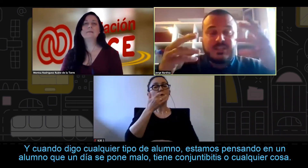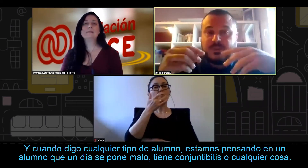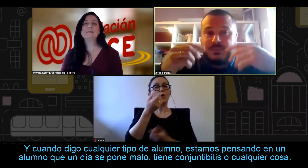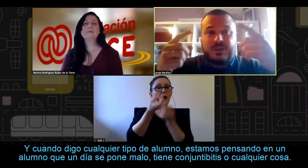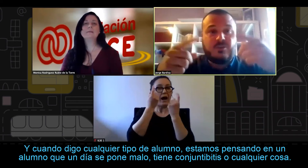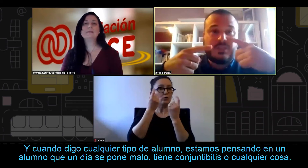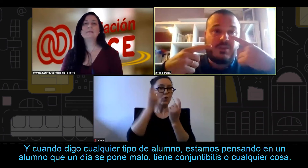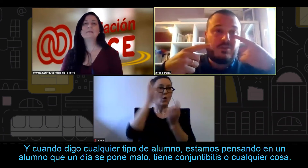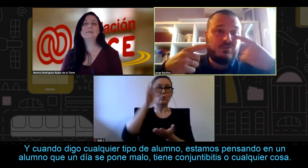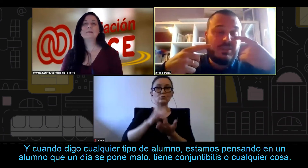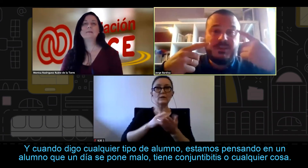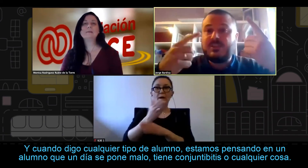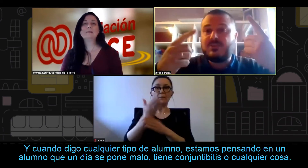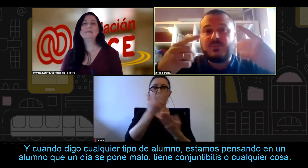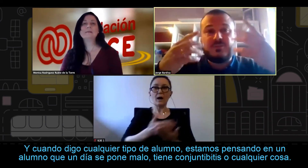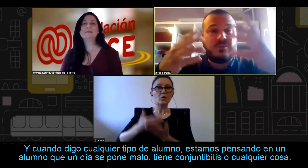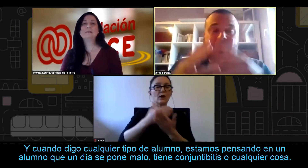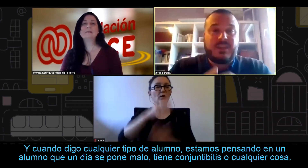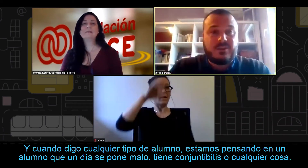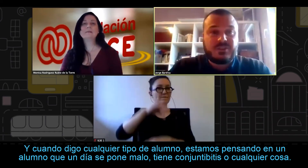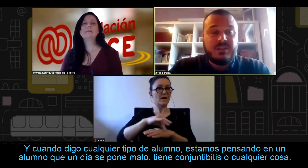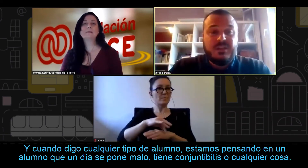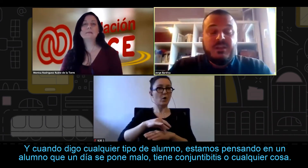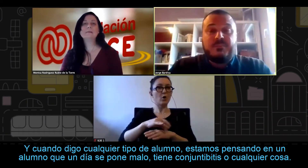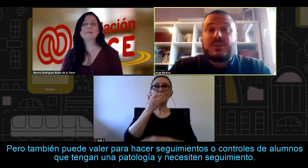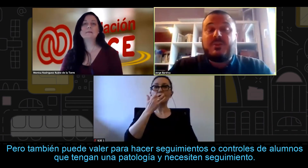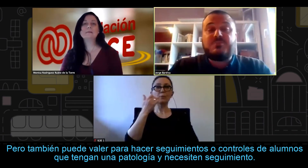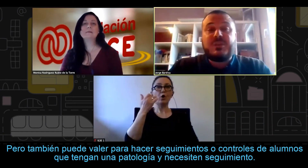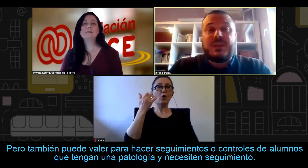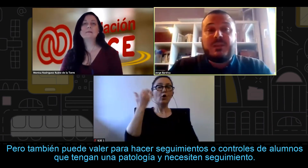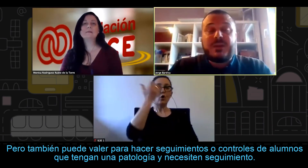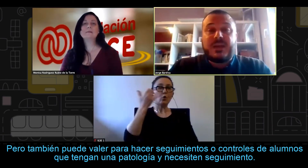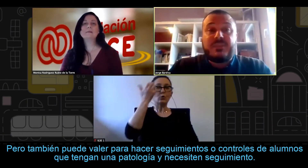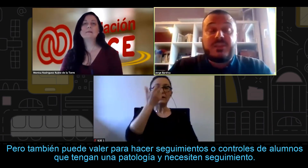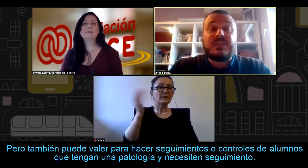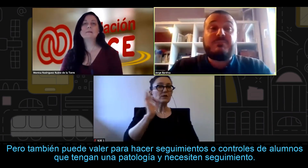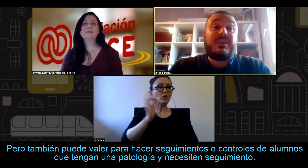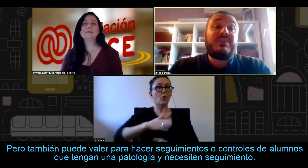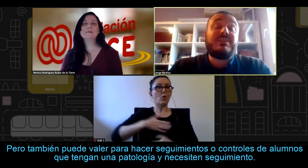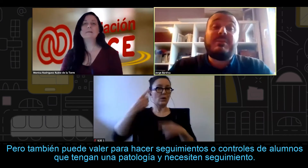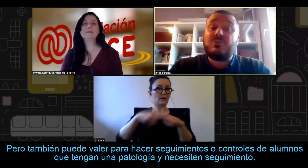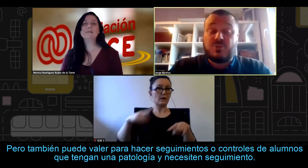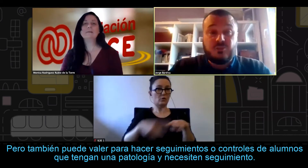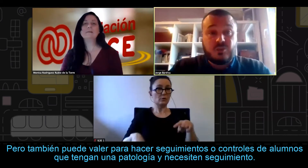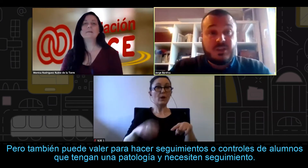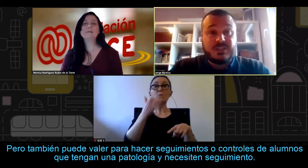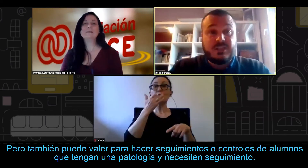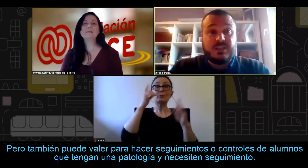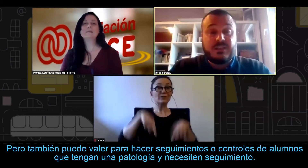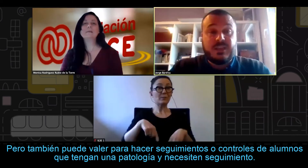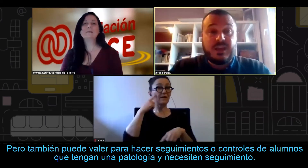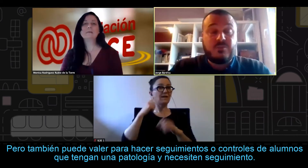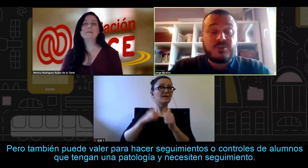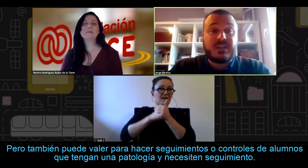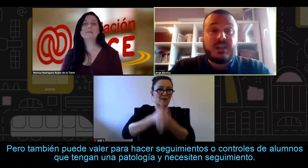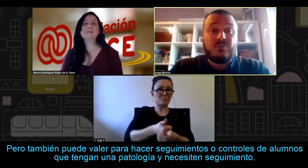día se pone malo o tiene una conjuntivitis o cualquier cosa. Pero también nos puede valer para hacer seguimientos o controles